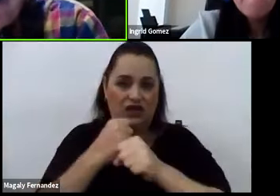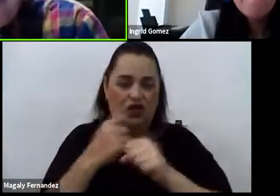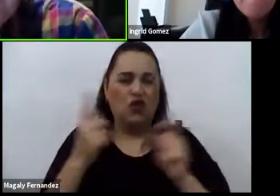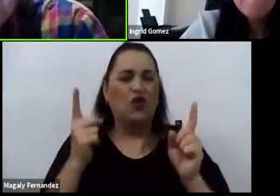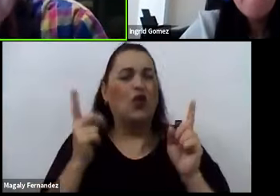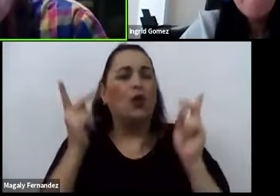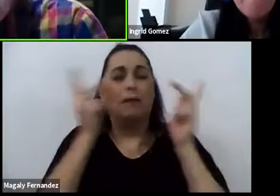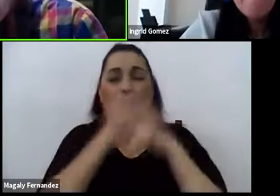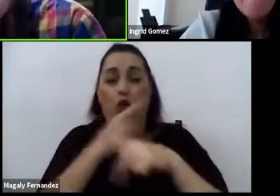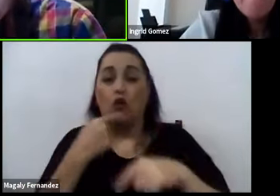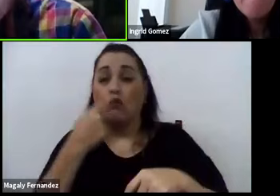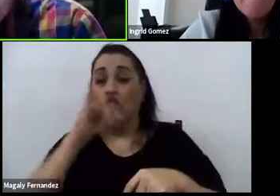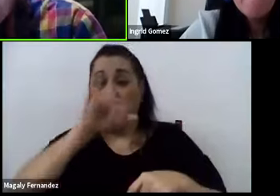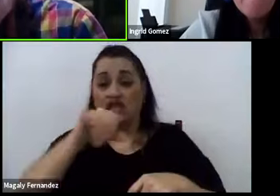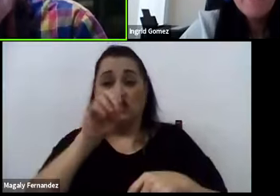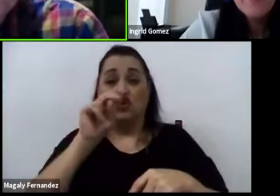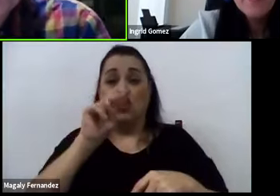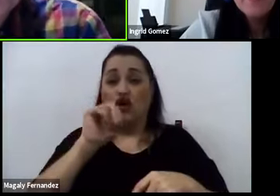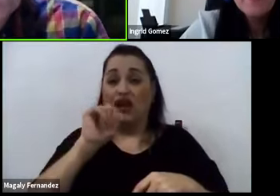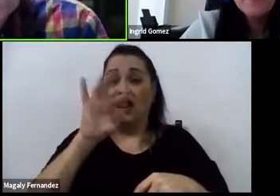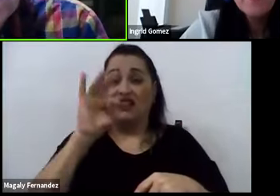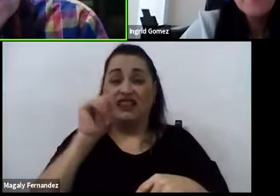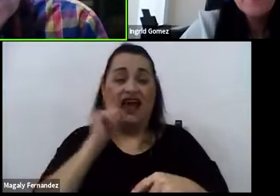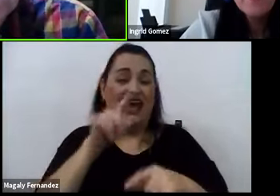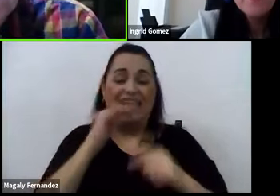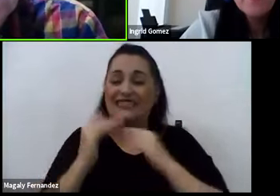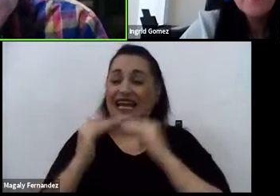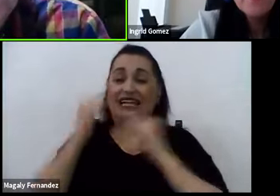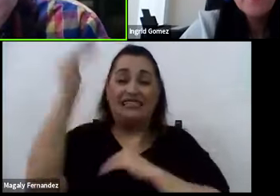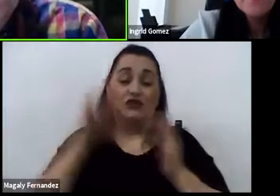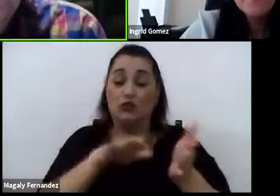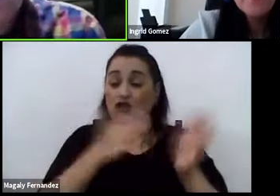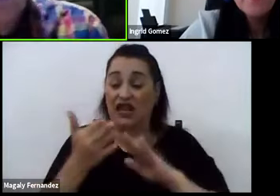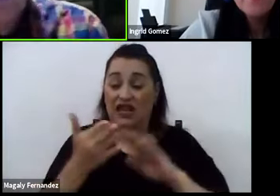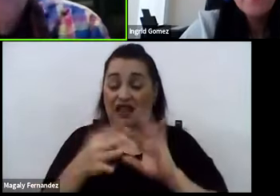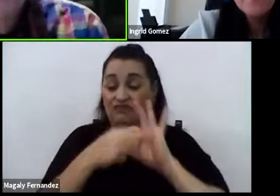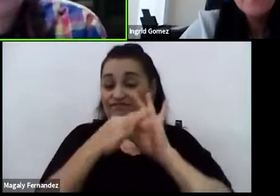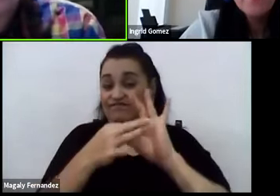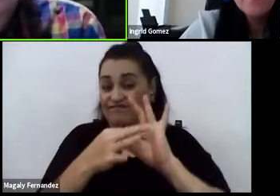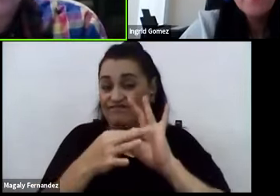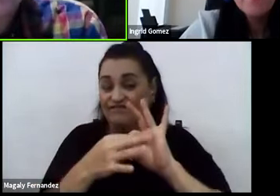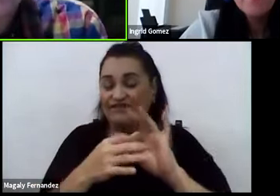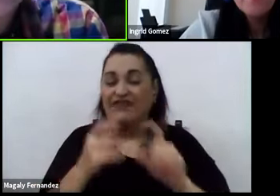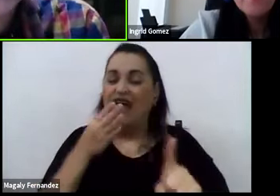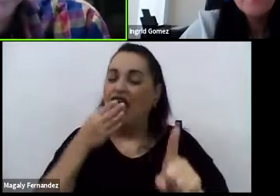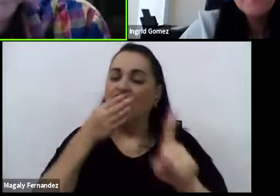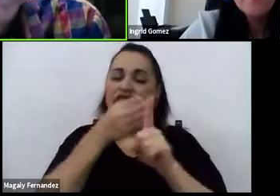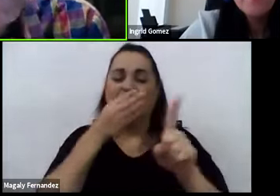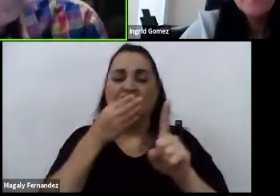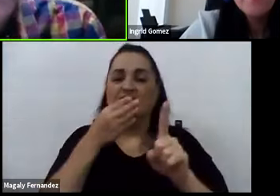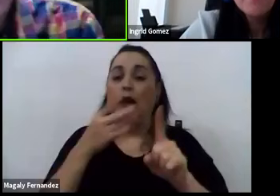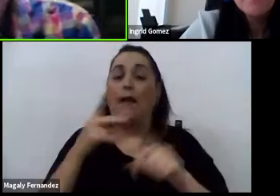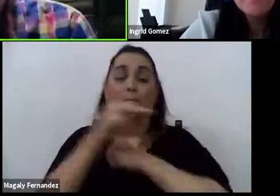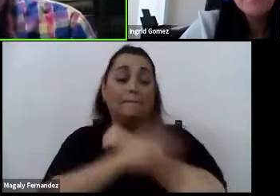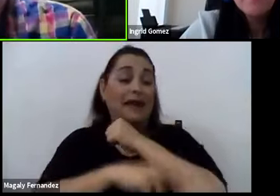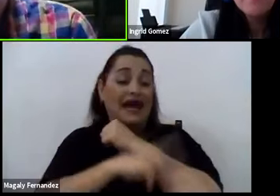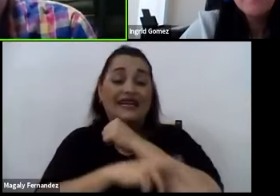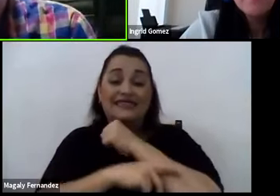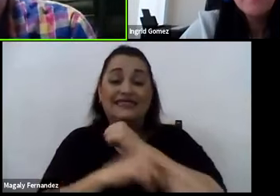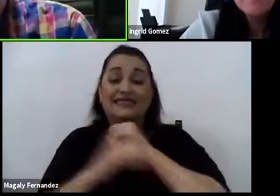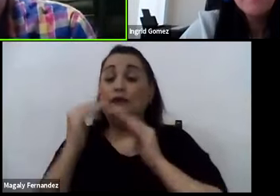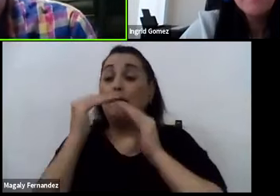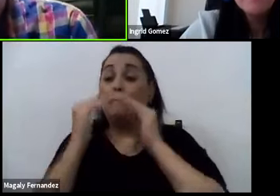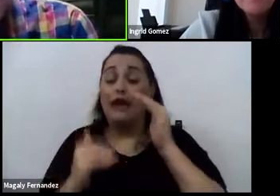apunta Jonathan, es que ese exceso de mortalidad va a tener que ver sobre todo, va a afectar sobre todo a los países que menos han